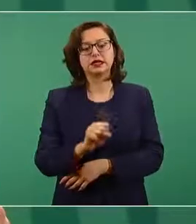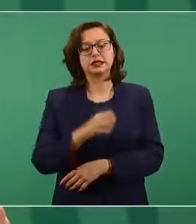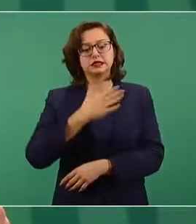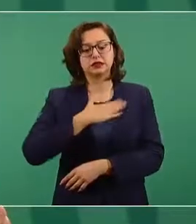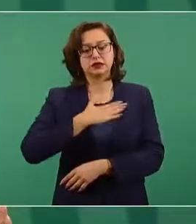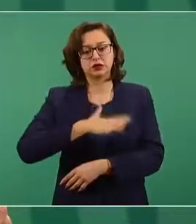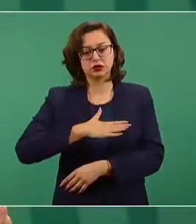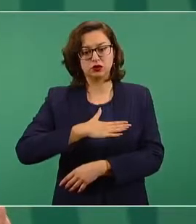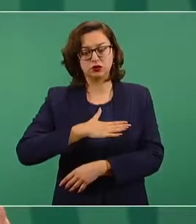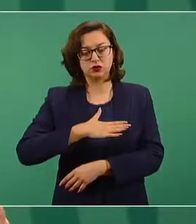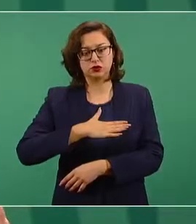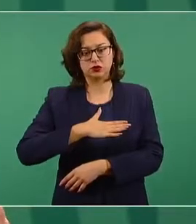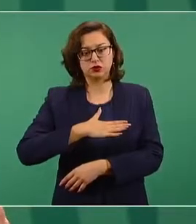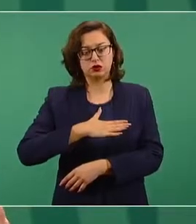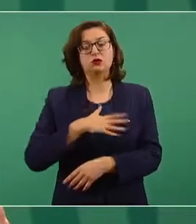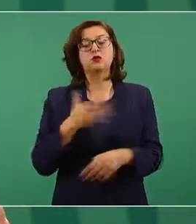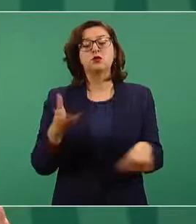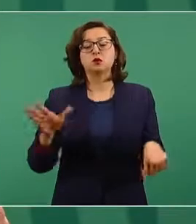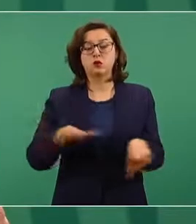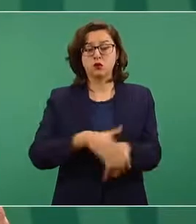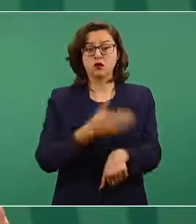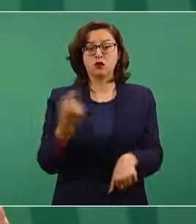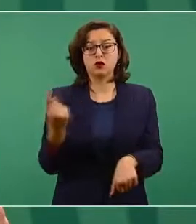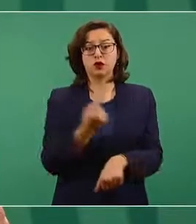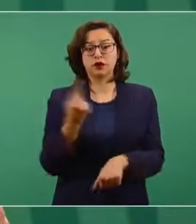Es la etnia